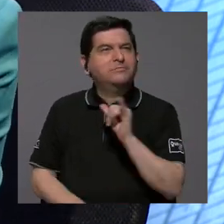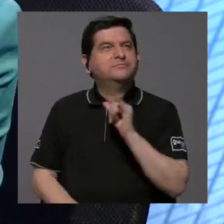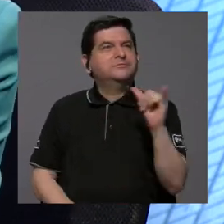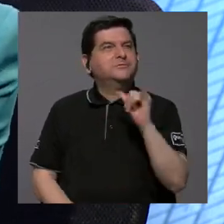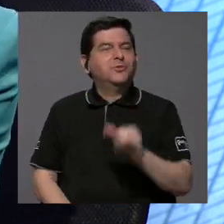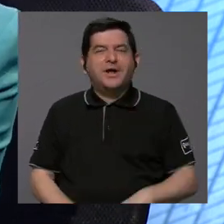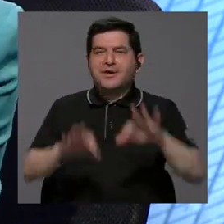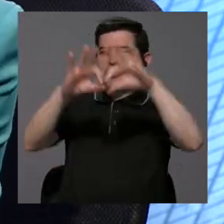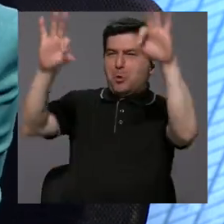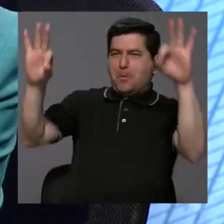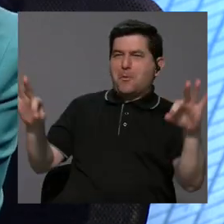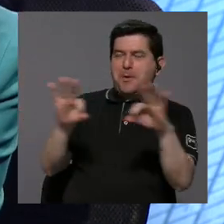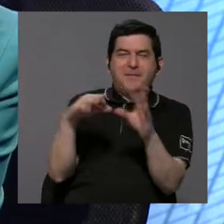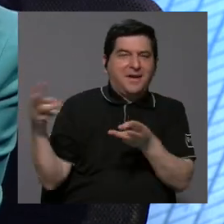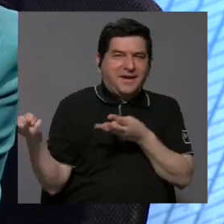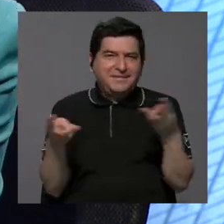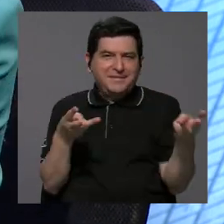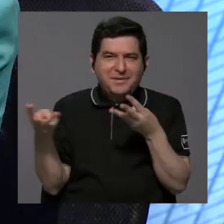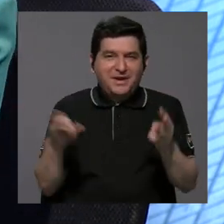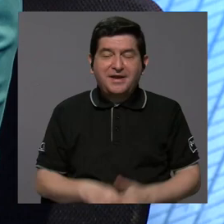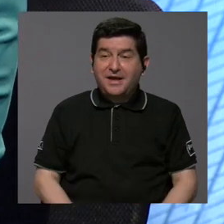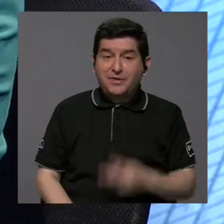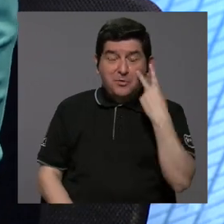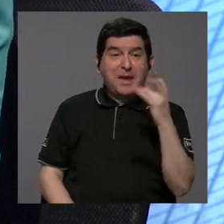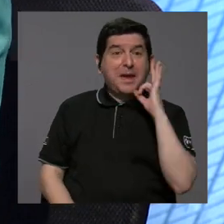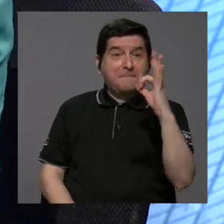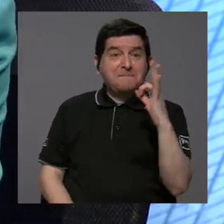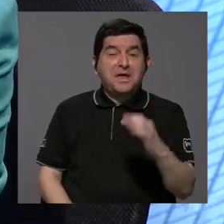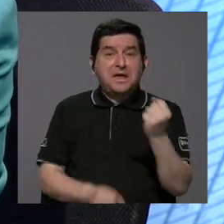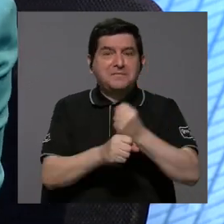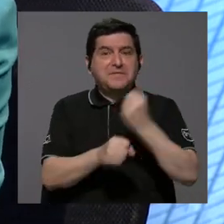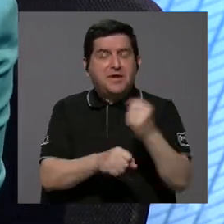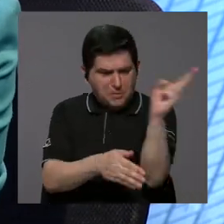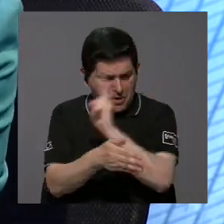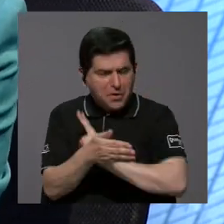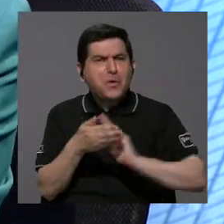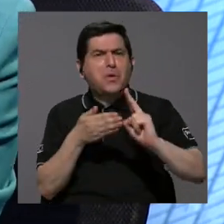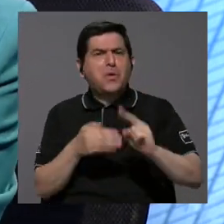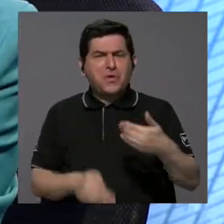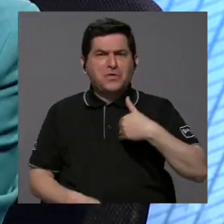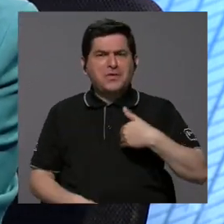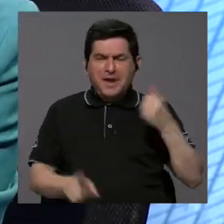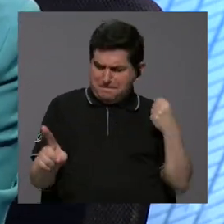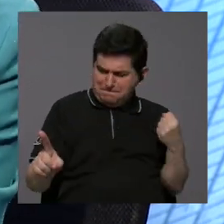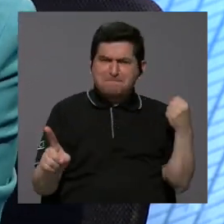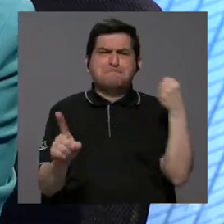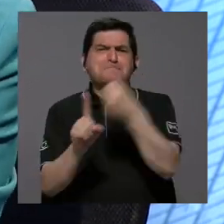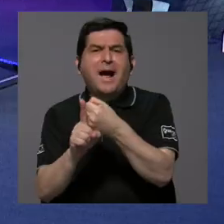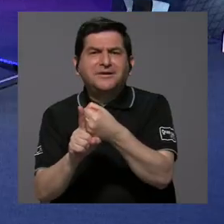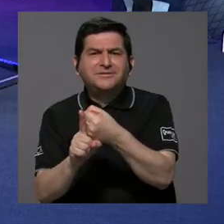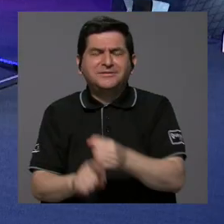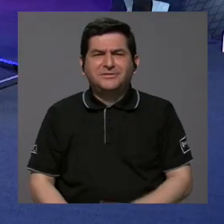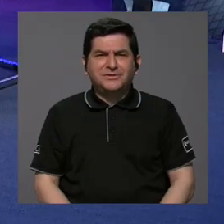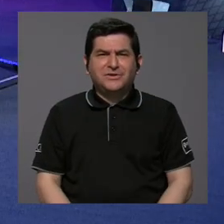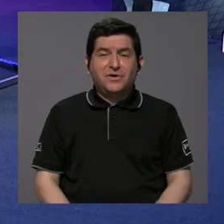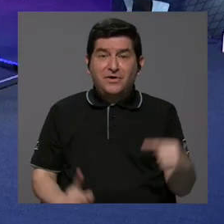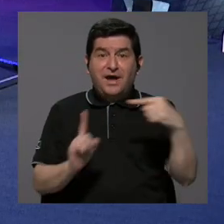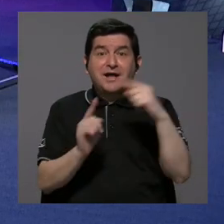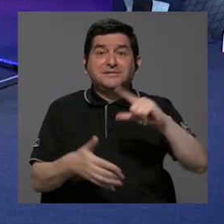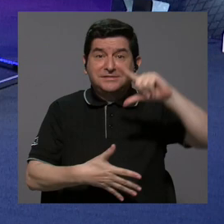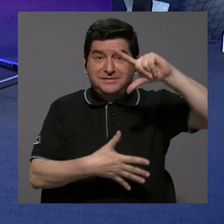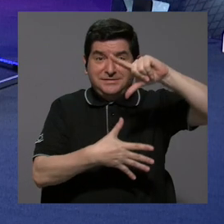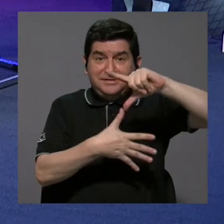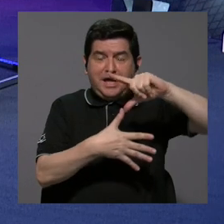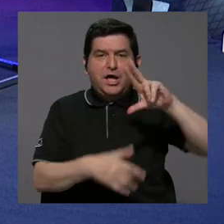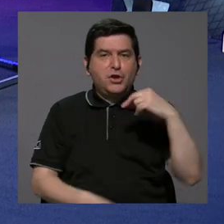imagen mercadológica de vean Qué bien que está haciendo la universidad de este teniendo un impacto inclusive en Latinoamérica